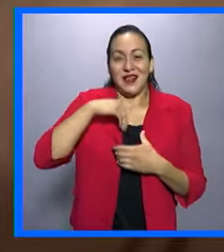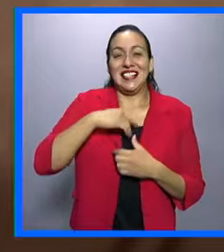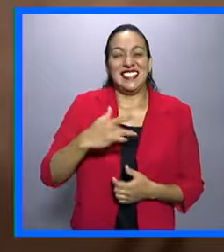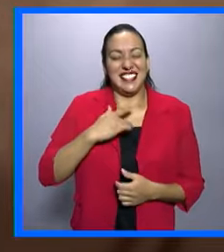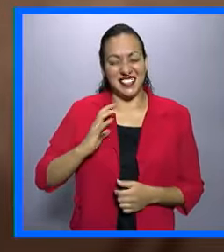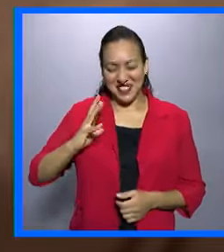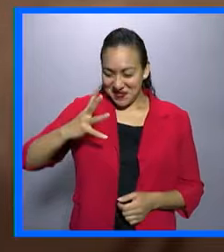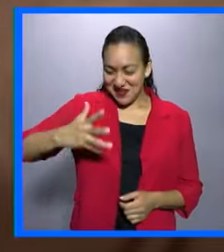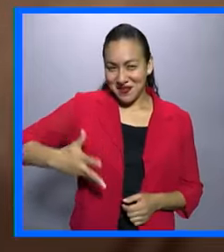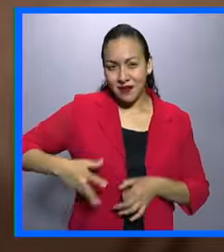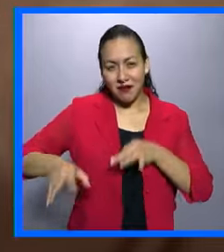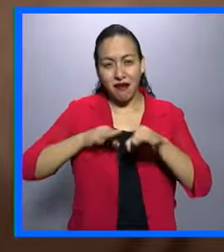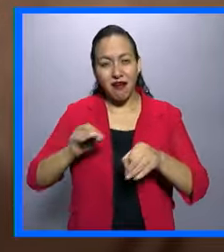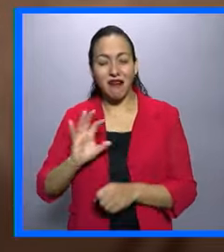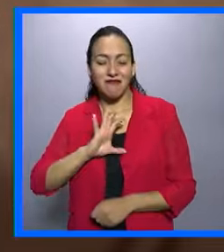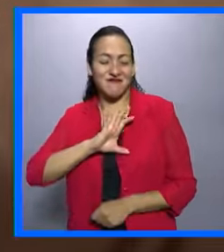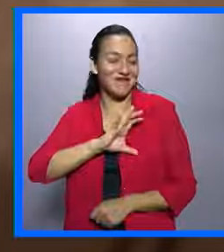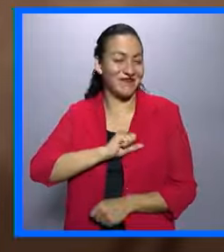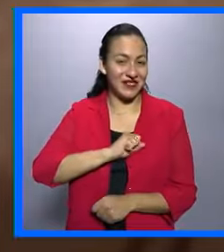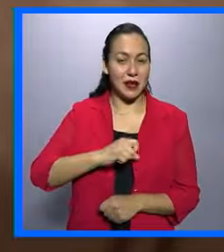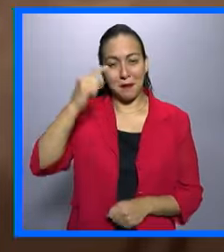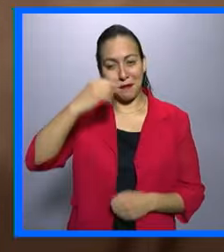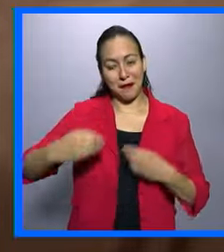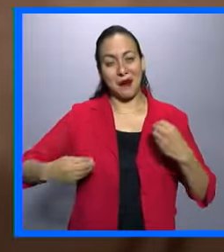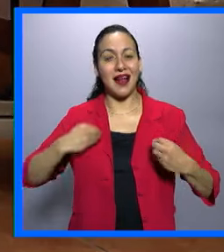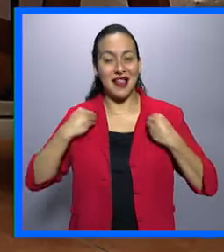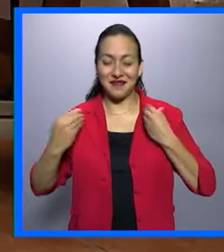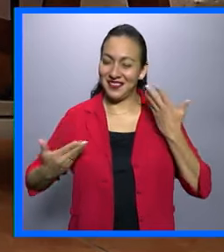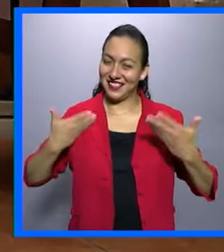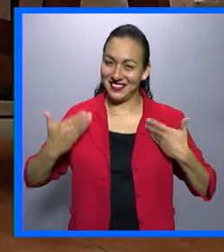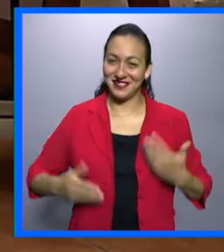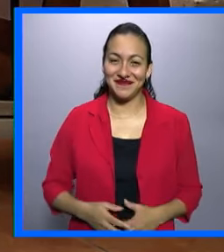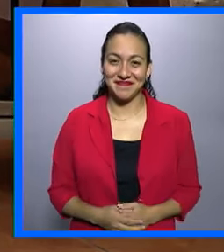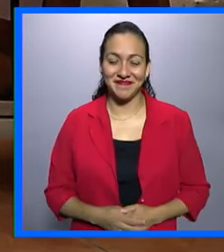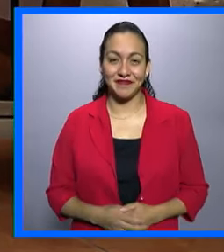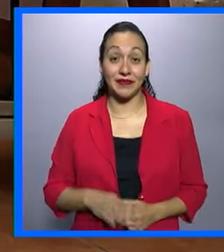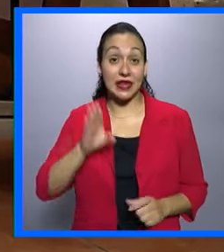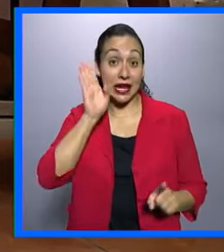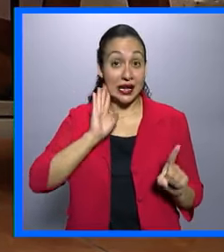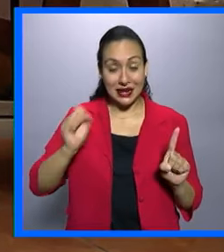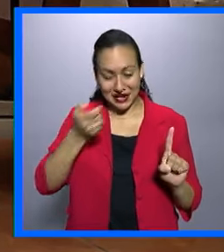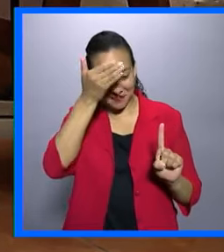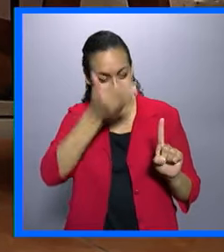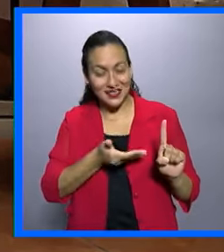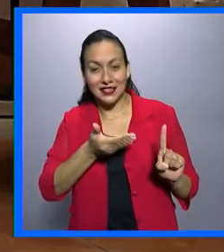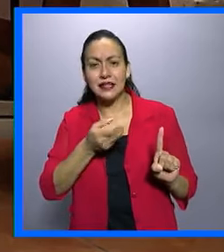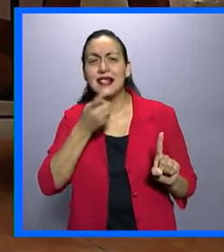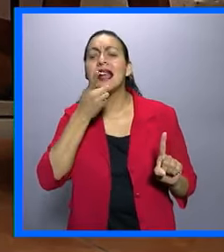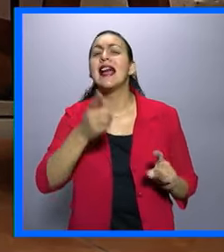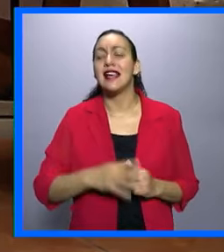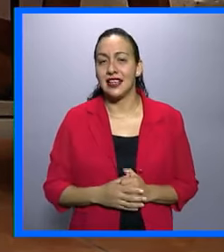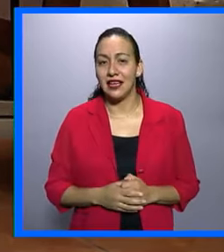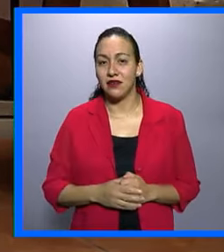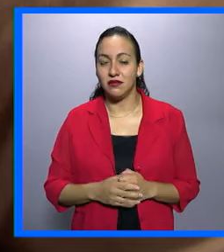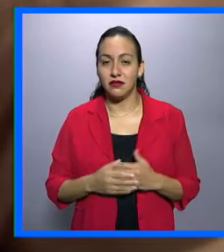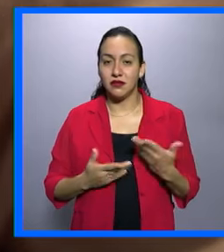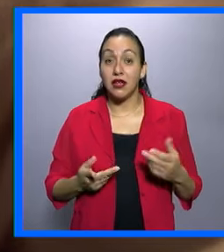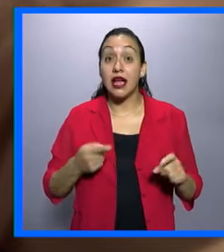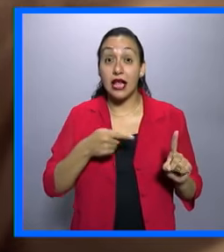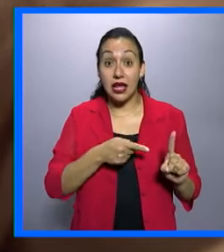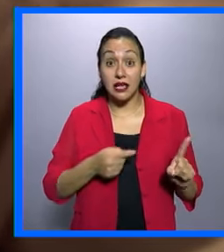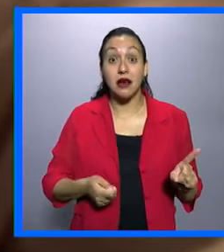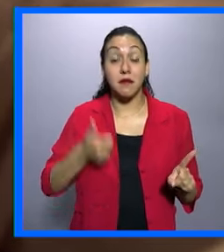enorgullecerse de lo que está haciendo uno en su vida personal. La ministra Loretta Ortiz enfatizó sobre el privilegio de haber